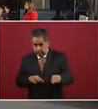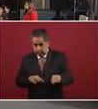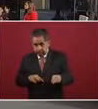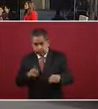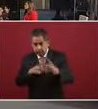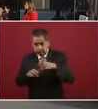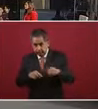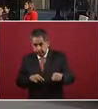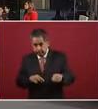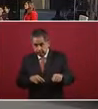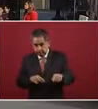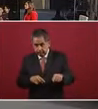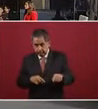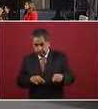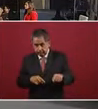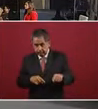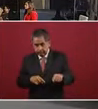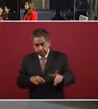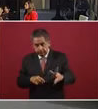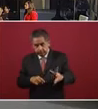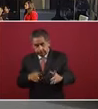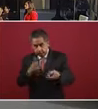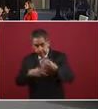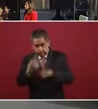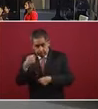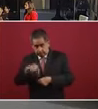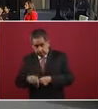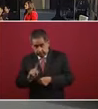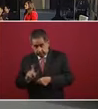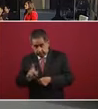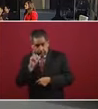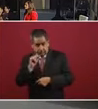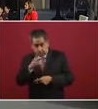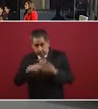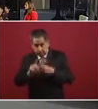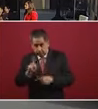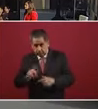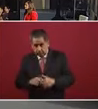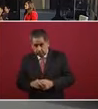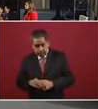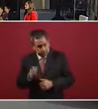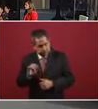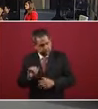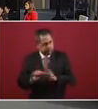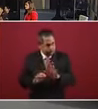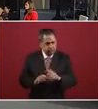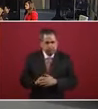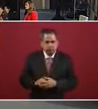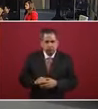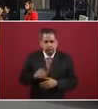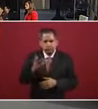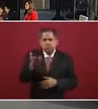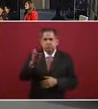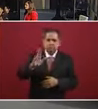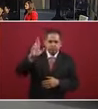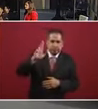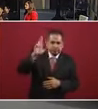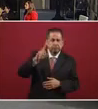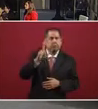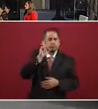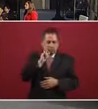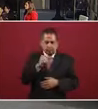¿No va a estar? ¿No va a estar aquí? ¿Mañana? ¿Sí? Porque estabas pidiendo la palabra,